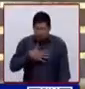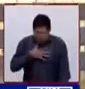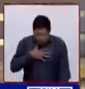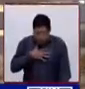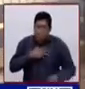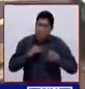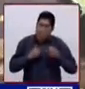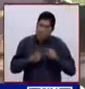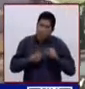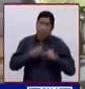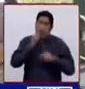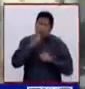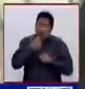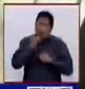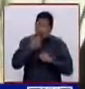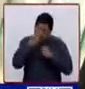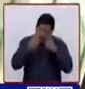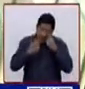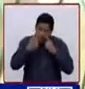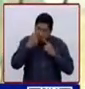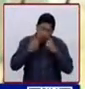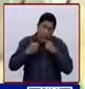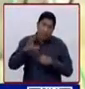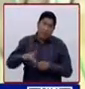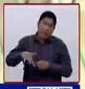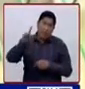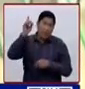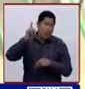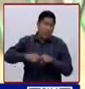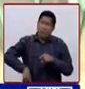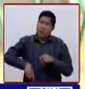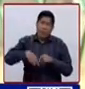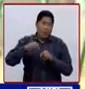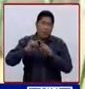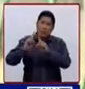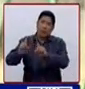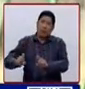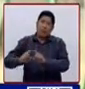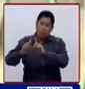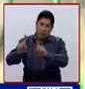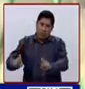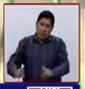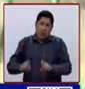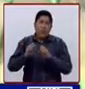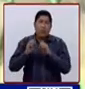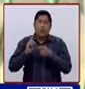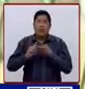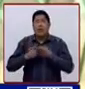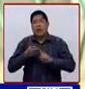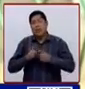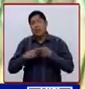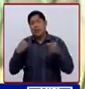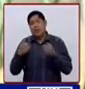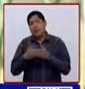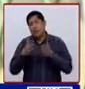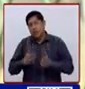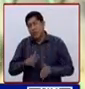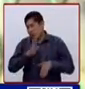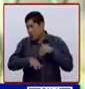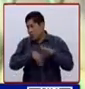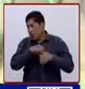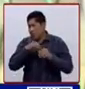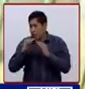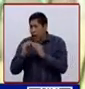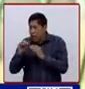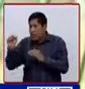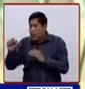Duele, yo he llorado día y noche, he llorado para encontrarla y no he podido. He preguntado de a sus amigas, a sus vecinos, he caminado de